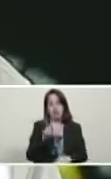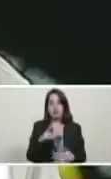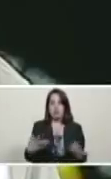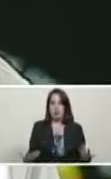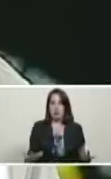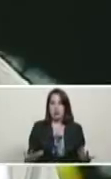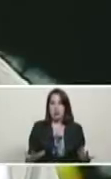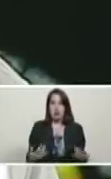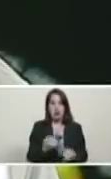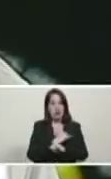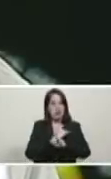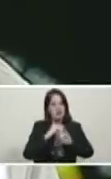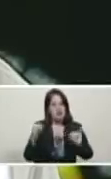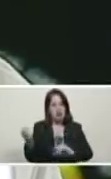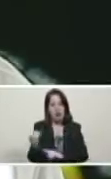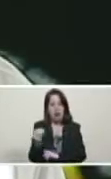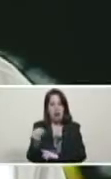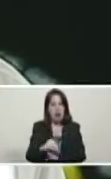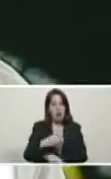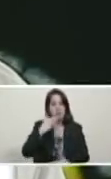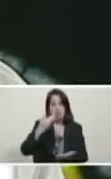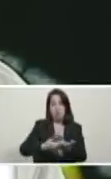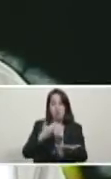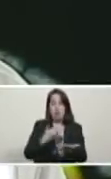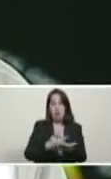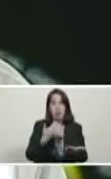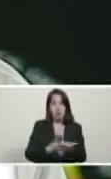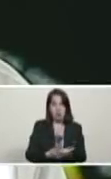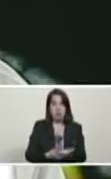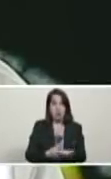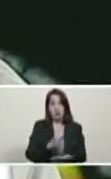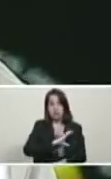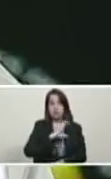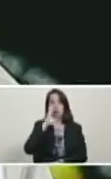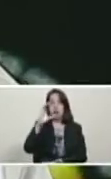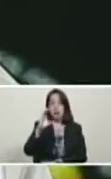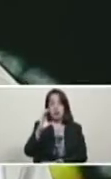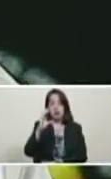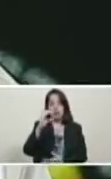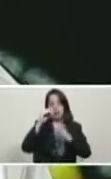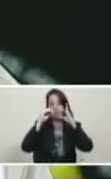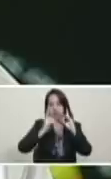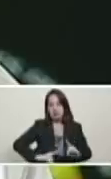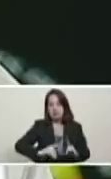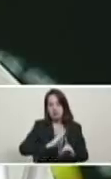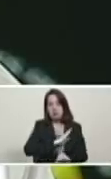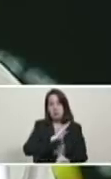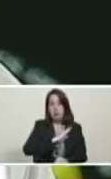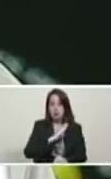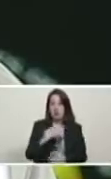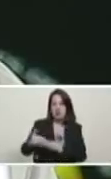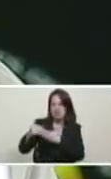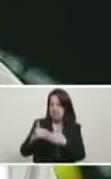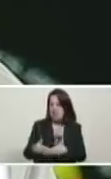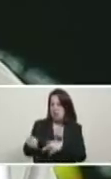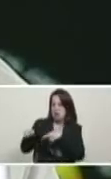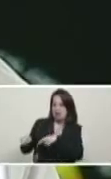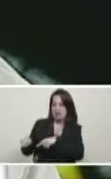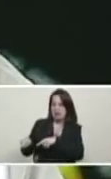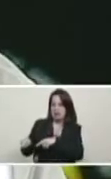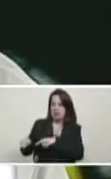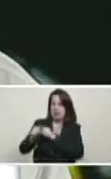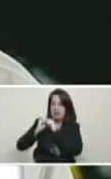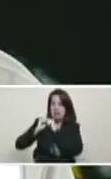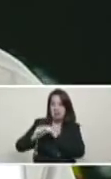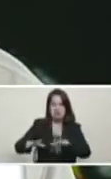para terminar con la propuesta de soberanía y autodeterminación eeuu ha desatado